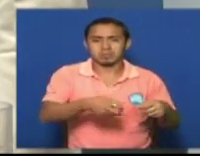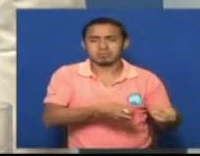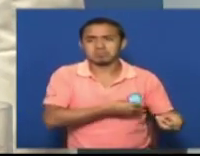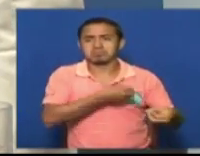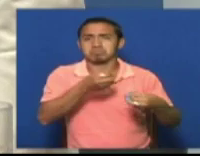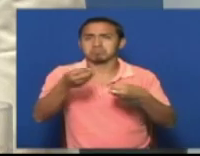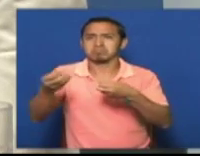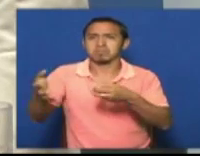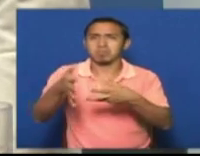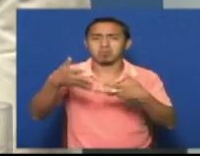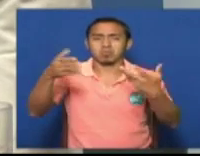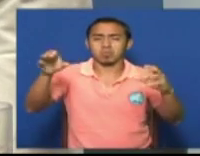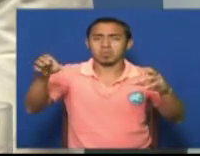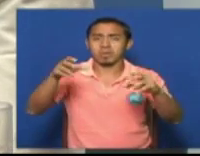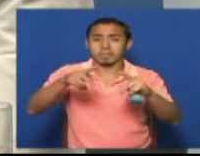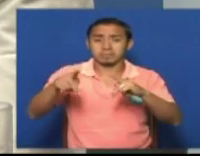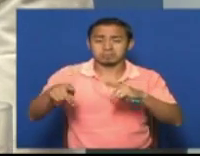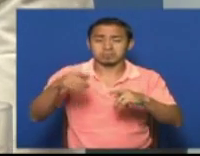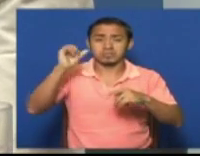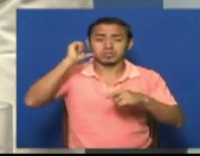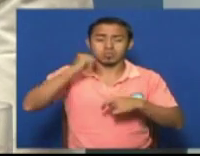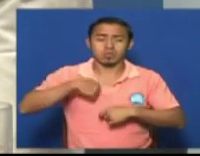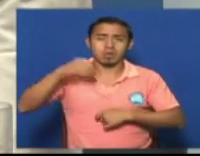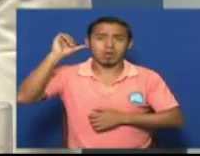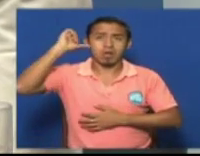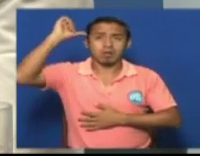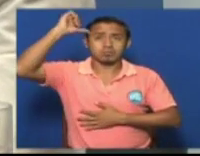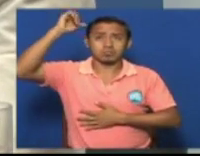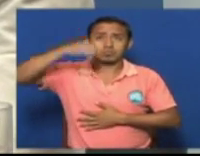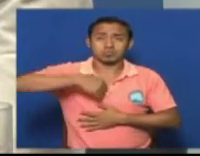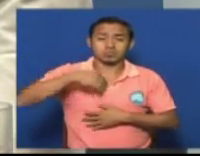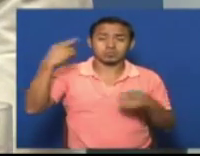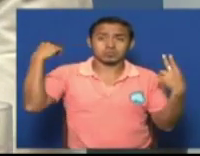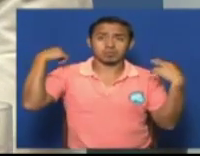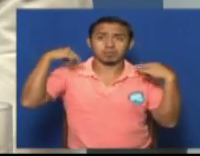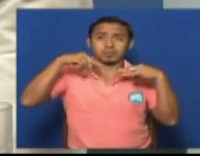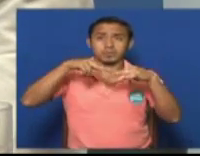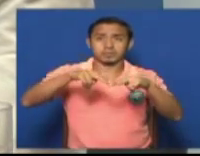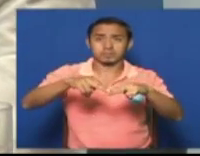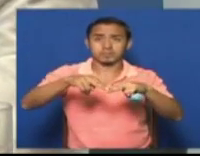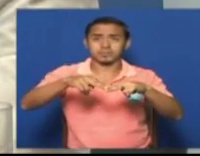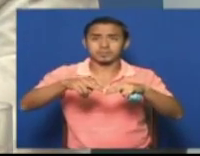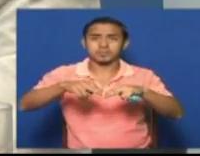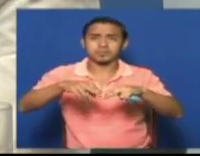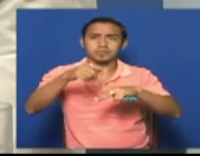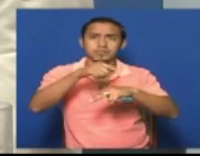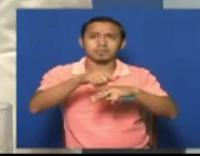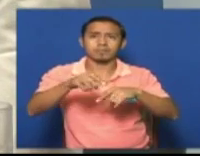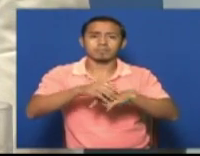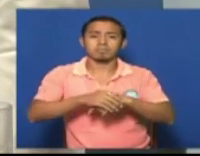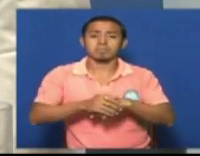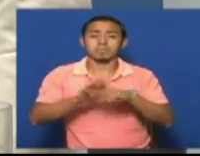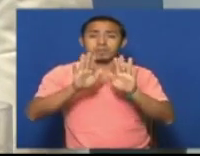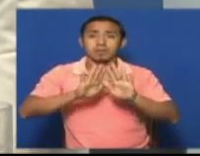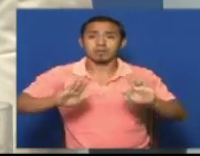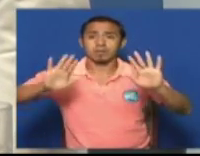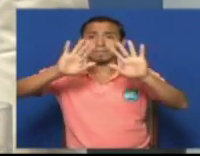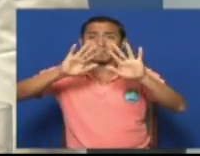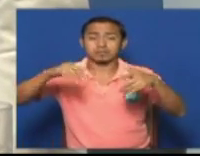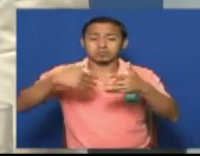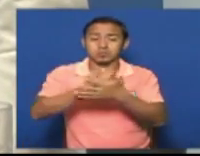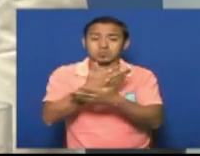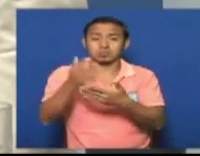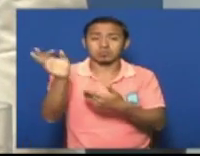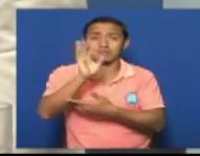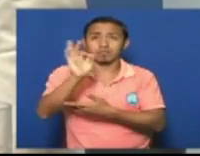que les pertenecía a las generaciones adultas a los padres a los maestros y la convención inaugura un nuevo paradigma